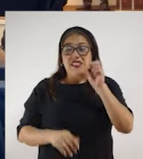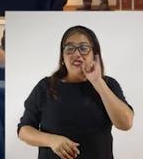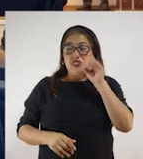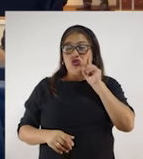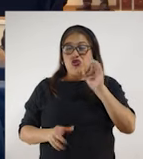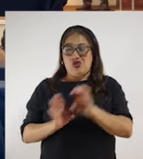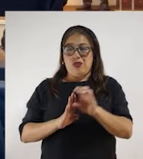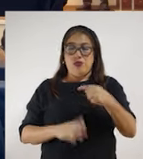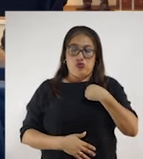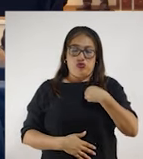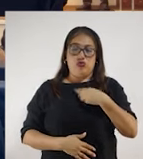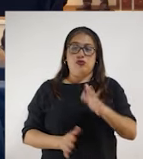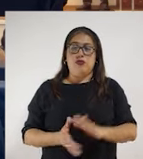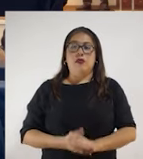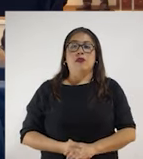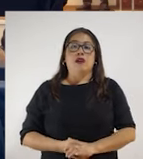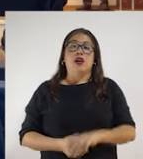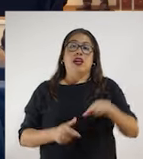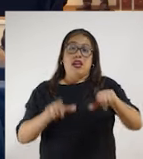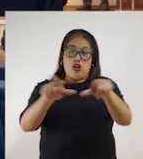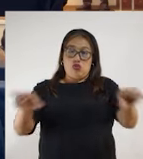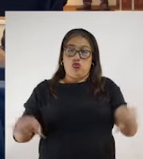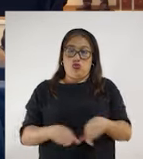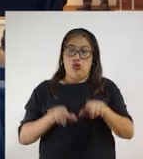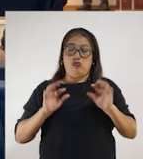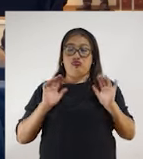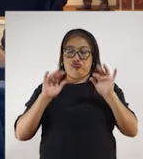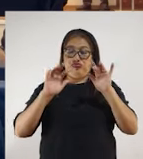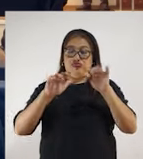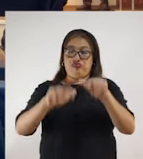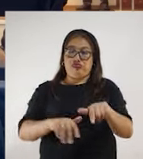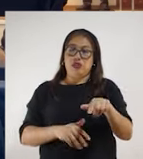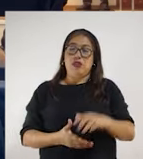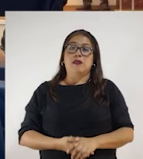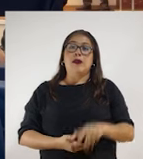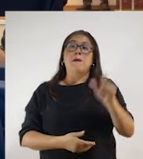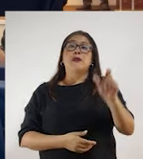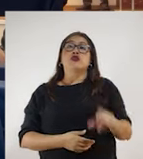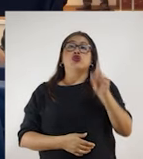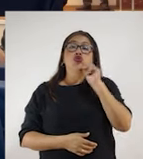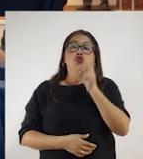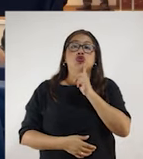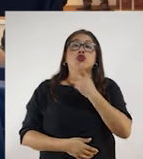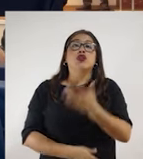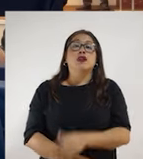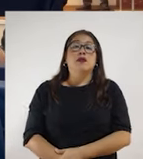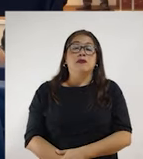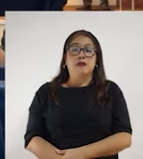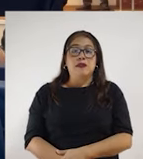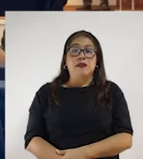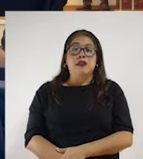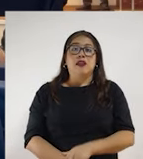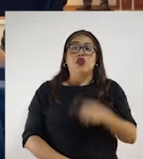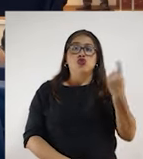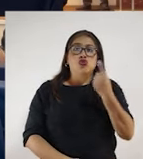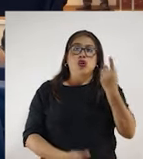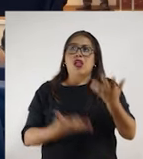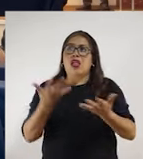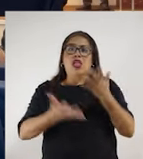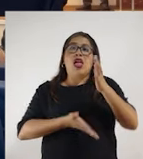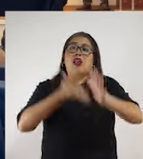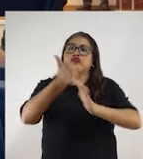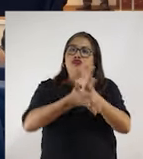Si yo, por ejemplo, en ese momento tuviera en el auditorio una persona con discapacidad auditiva que solo se